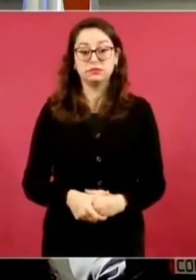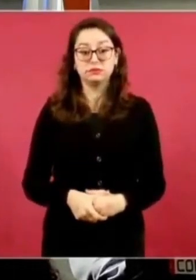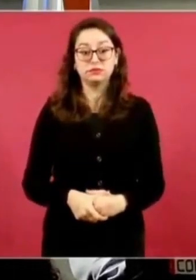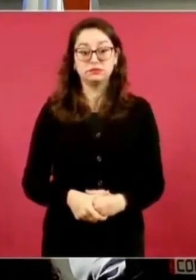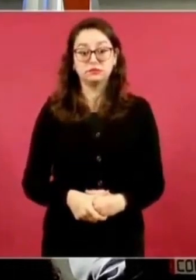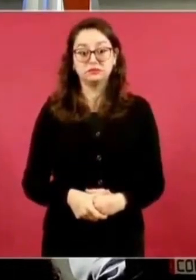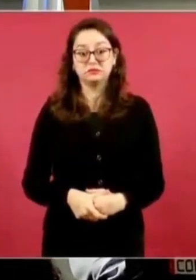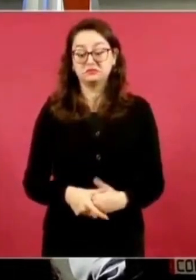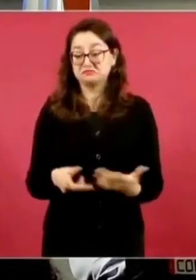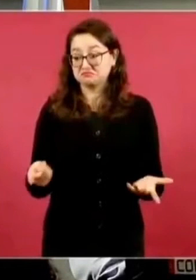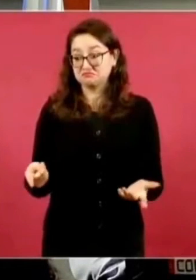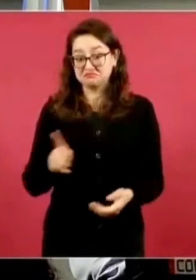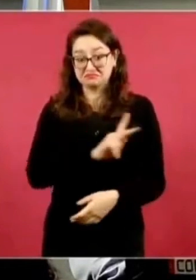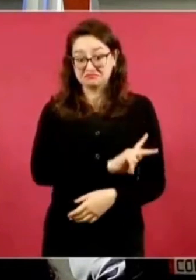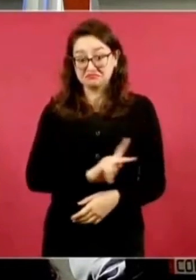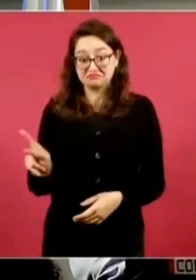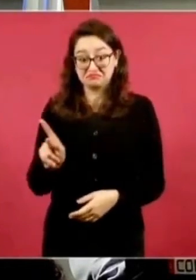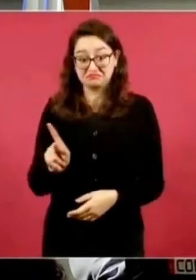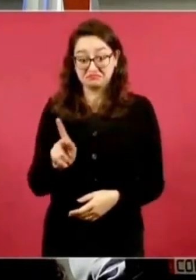Y ahí está en la firma de todos.